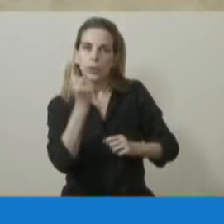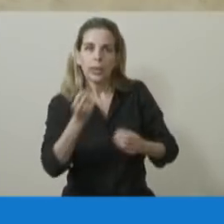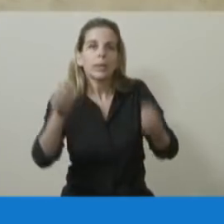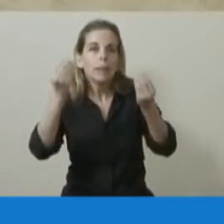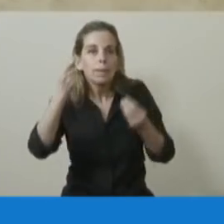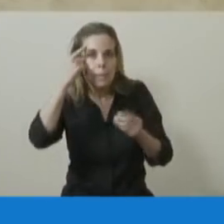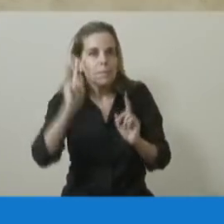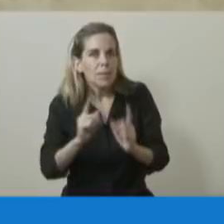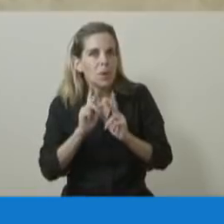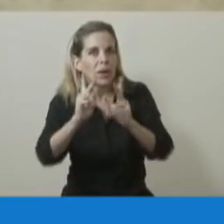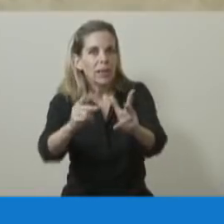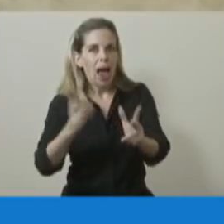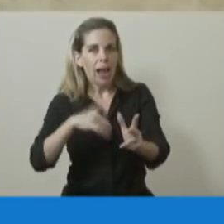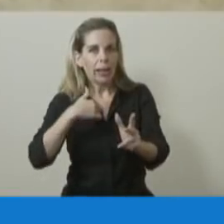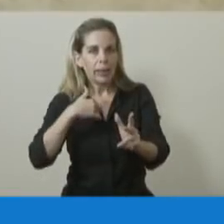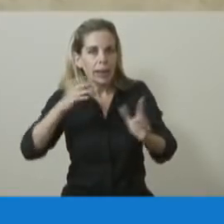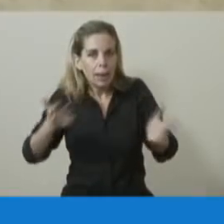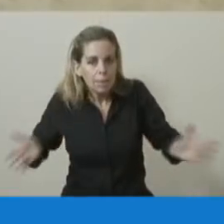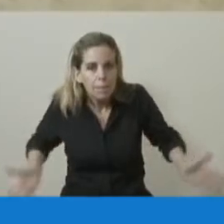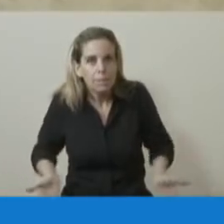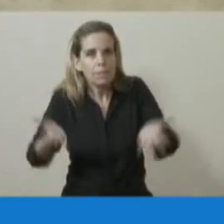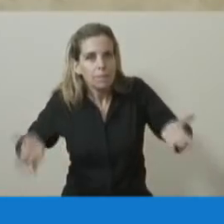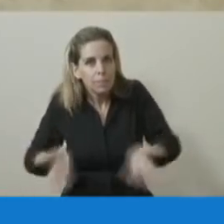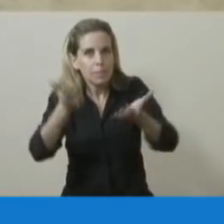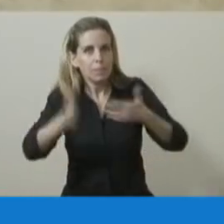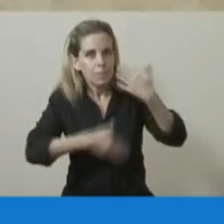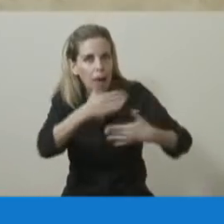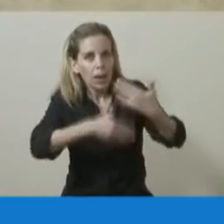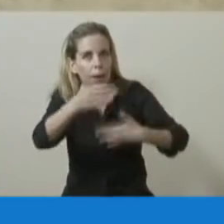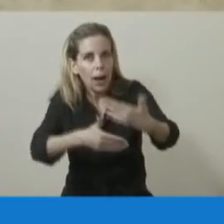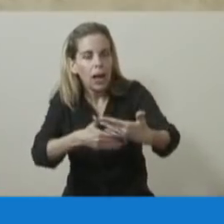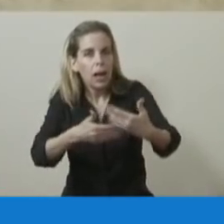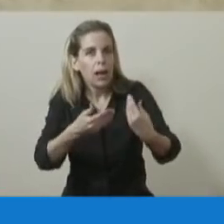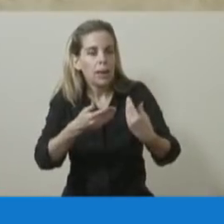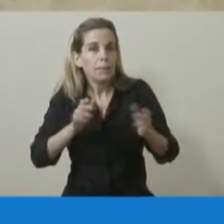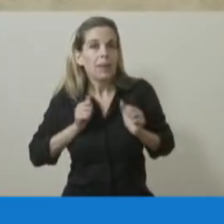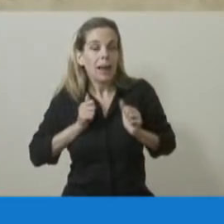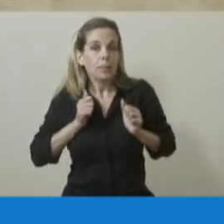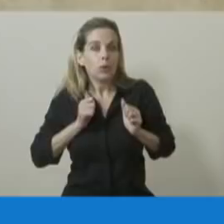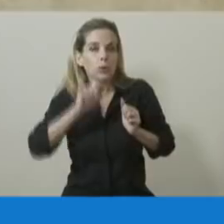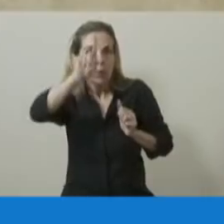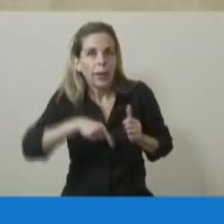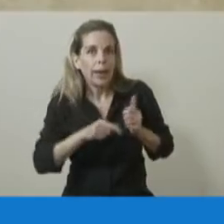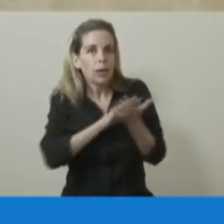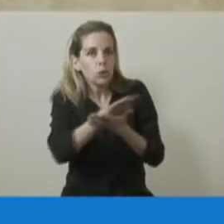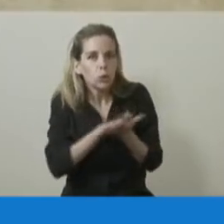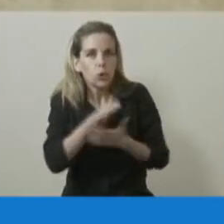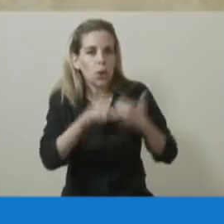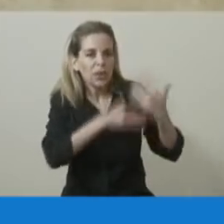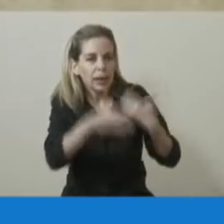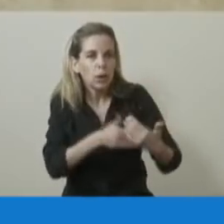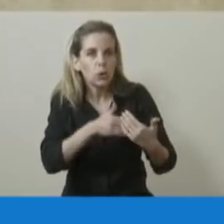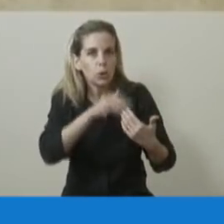pie, para que la Argentina siga trabajando, para que el desarrollo llegue lo antes posible y